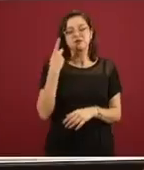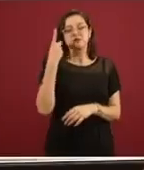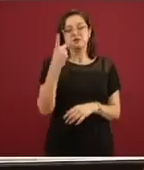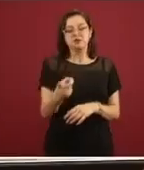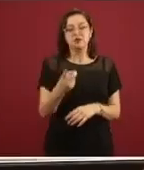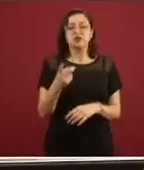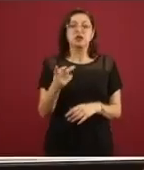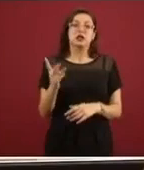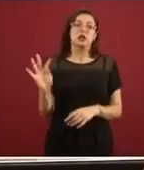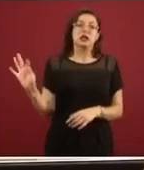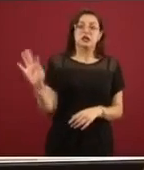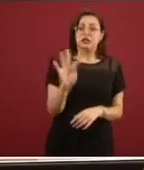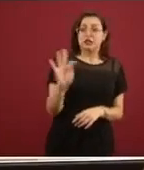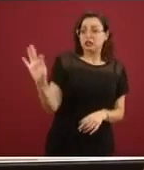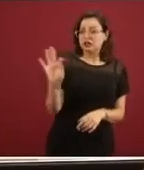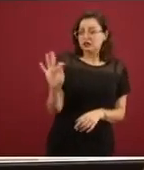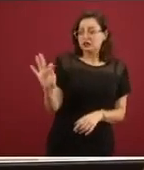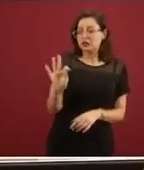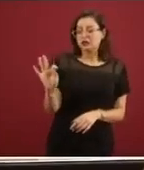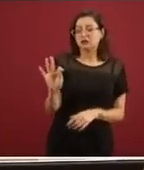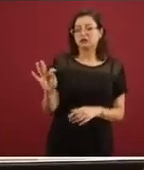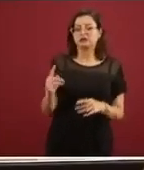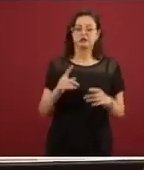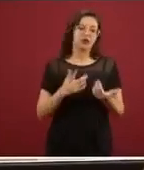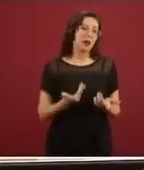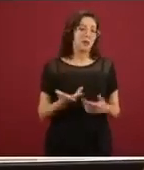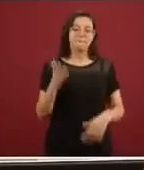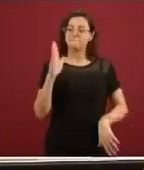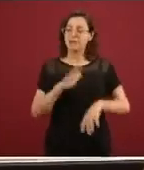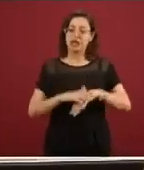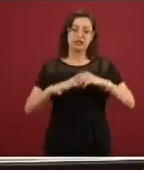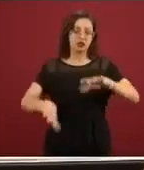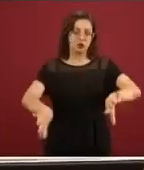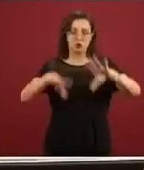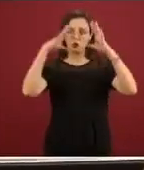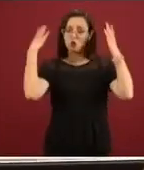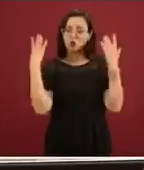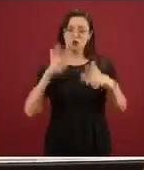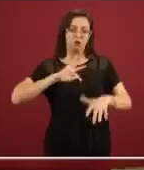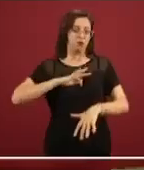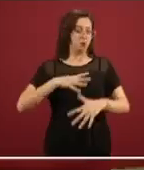en el caso de que hubiera sido la curva de máxima intensidad que presenté